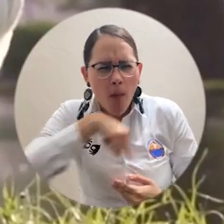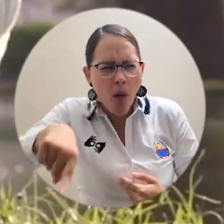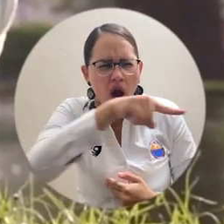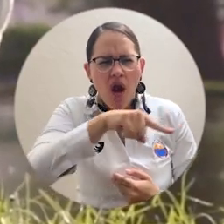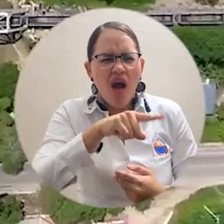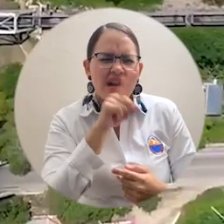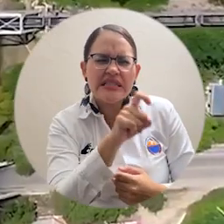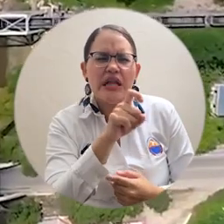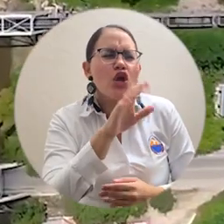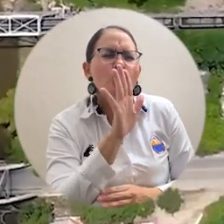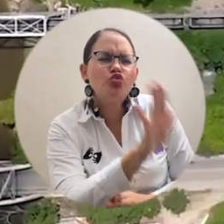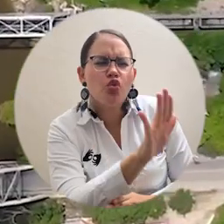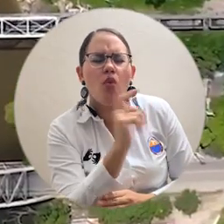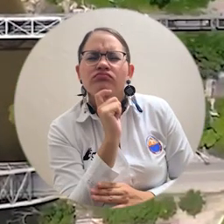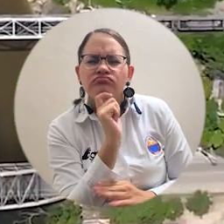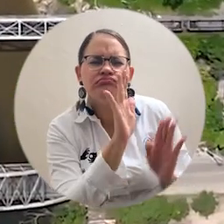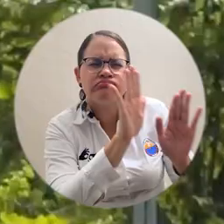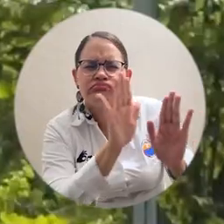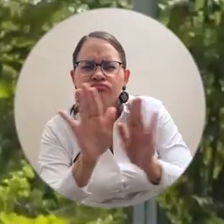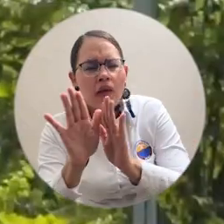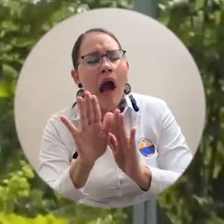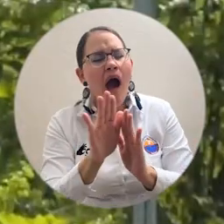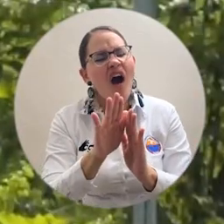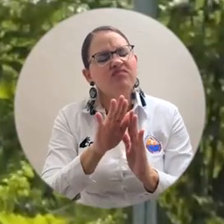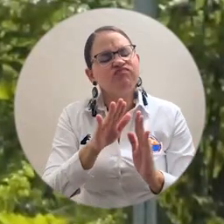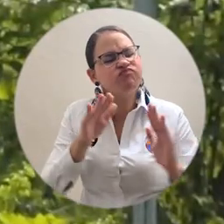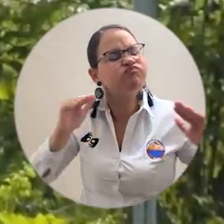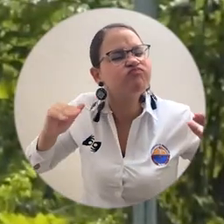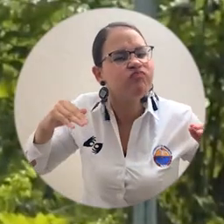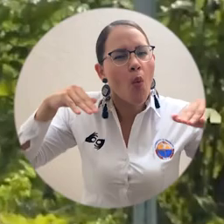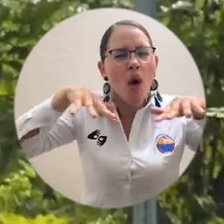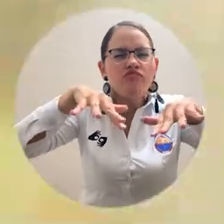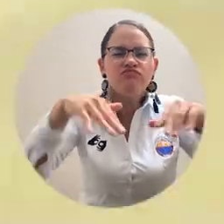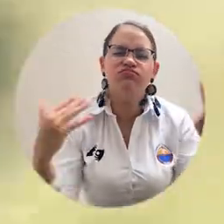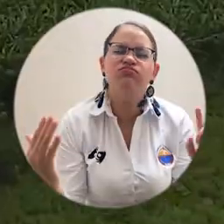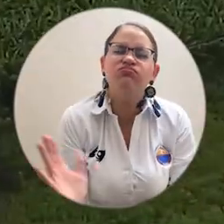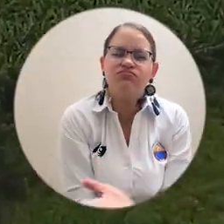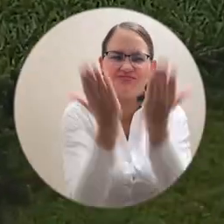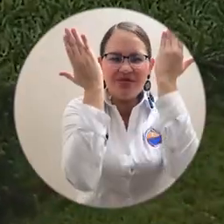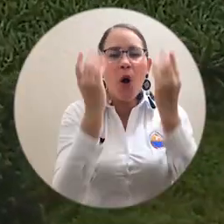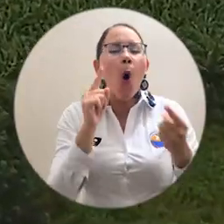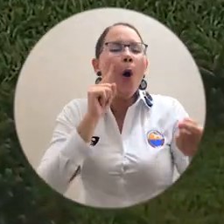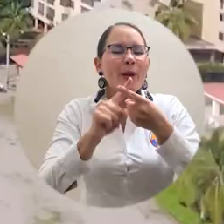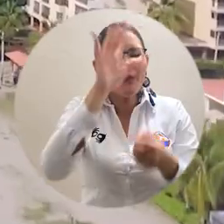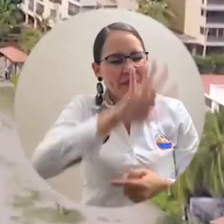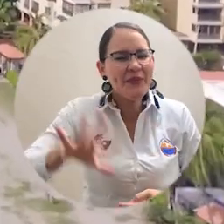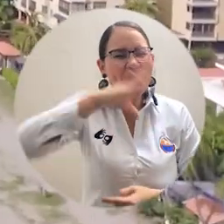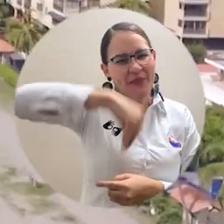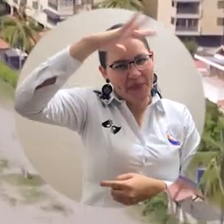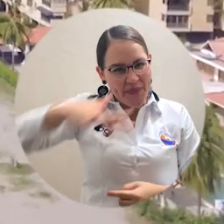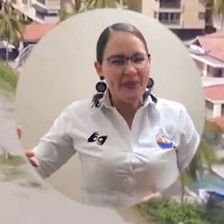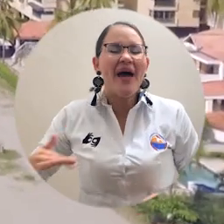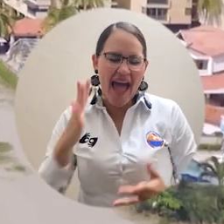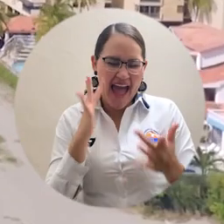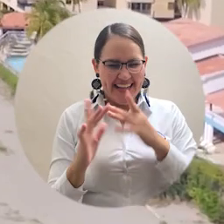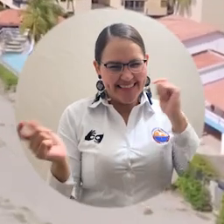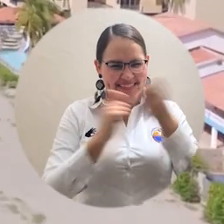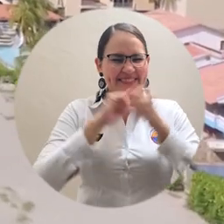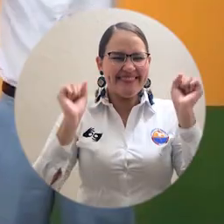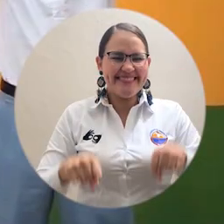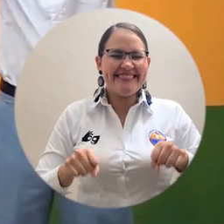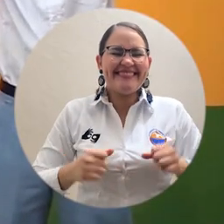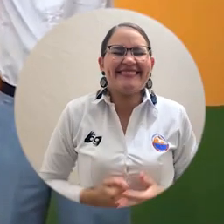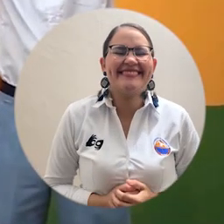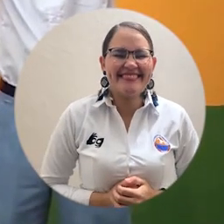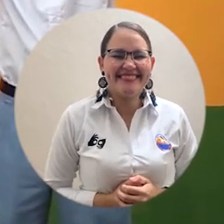que se presentan en el territorio para contribuir al cambio y la transformación que requiere todo nuestro departamento y toda nuestra